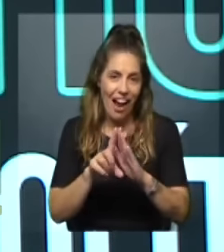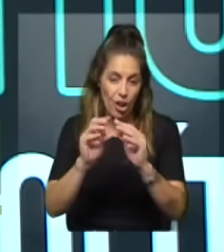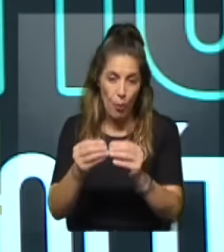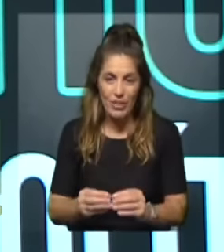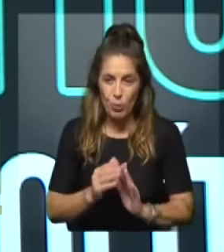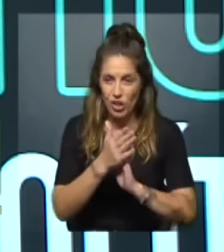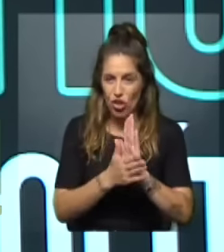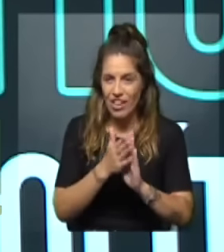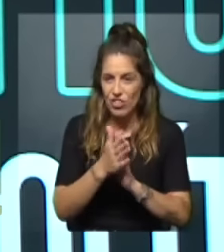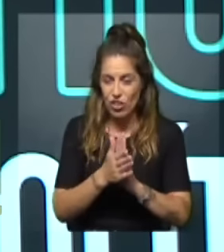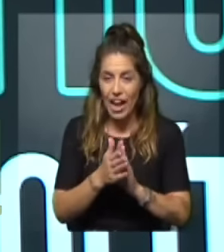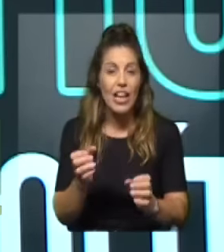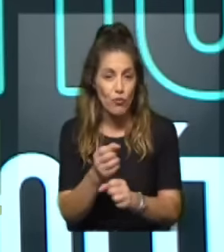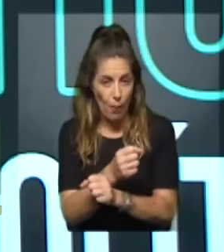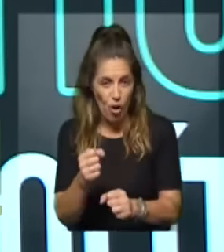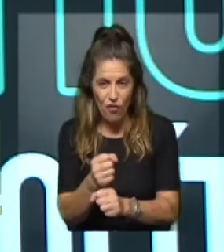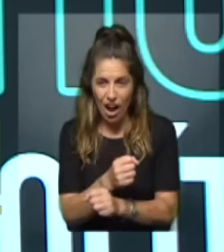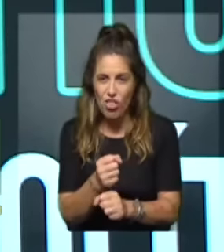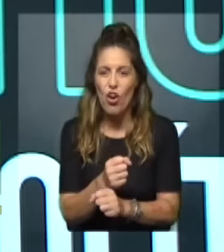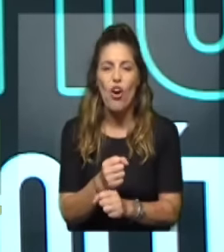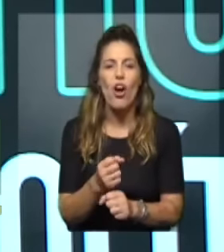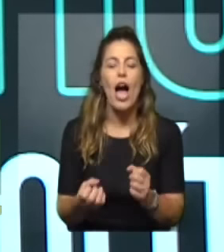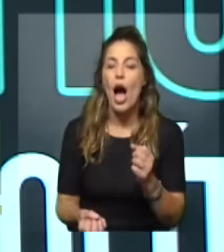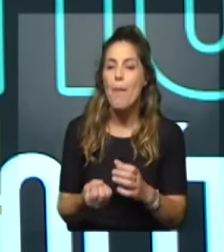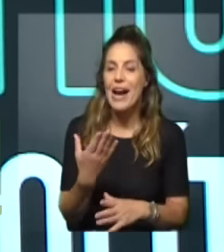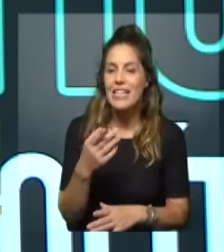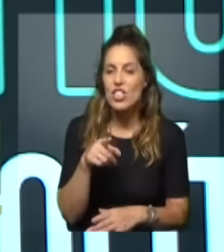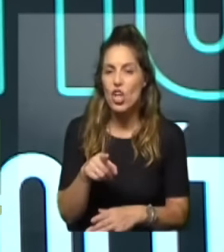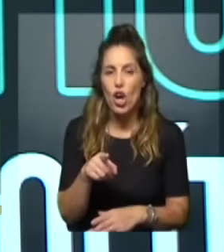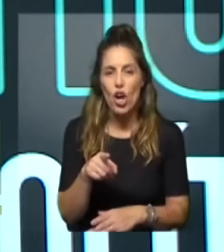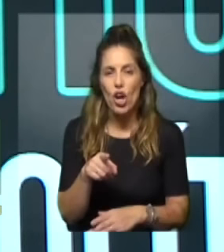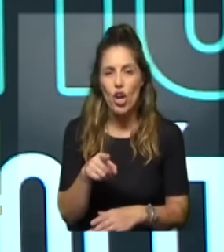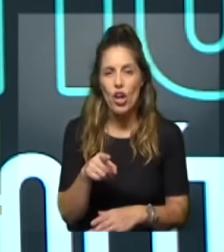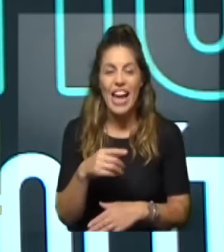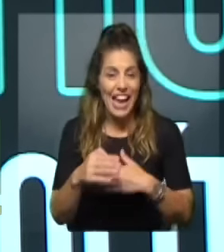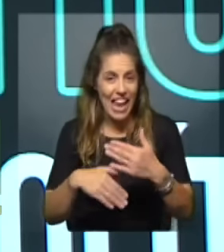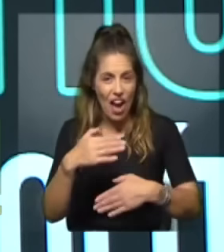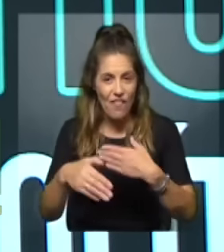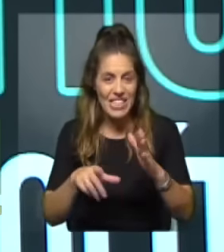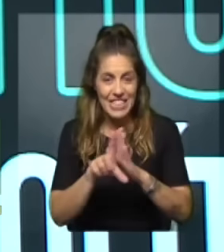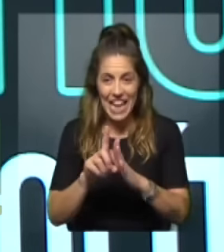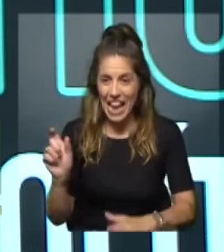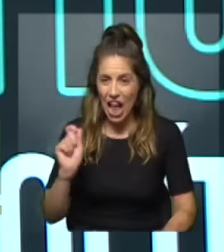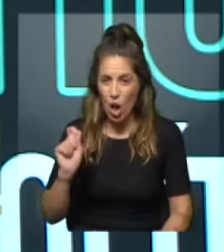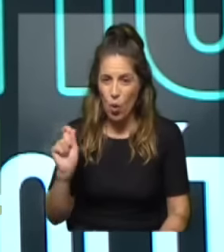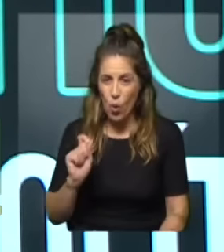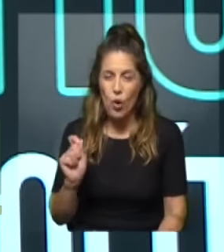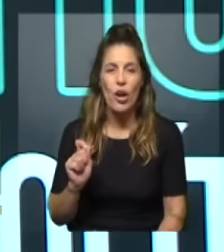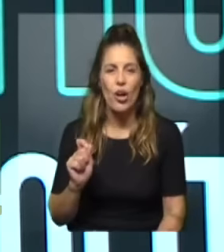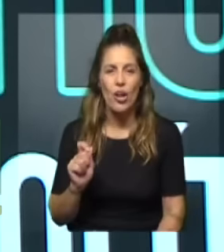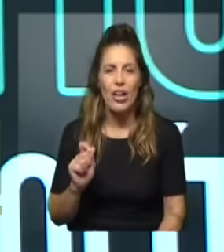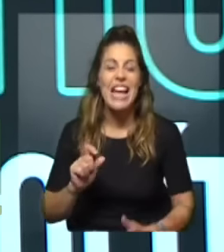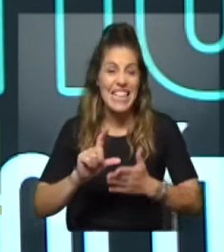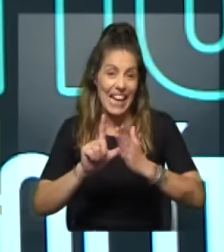nacional que fue aprobado Eh apareció en esto sí El Avance sobre la ley de Urgente consideración que se